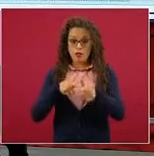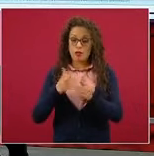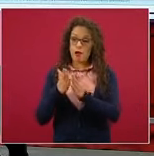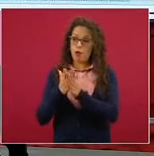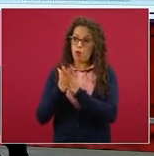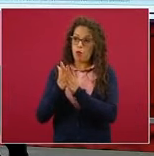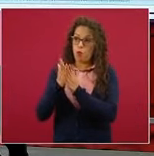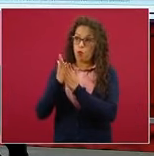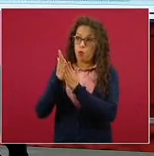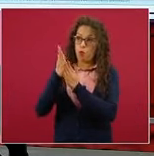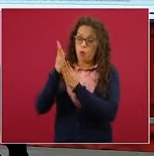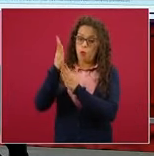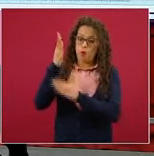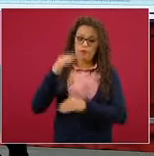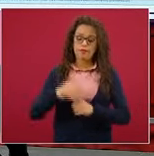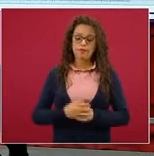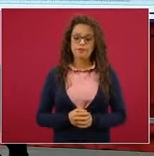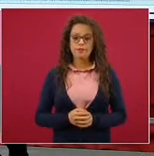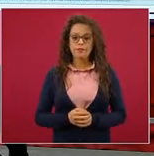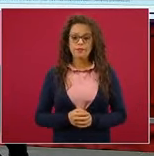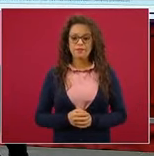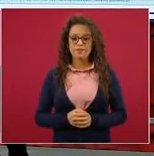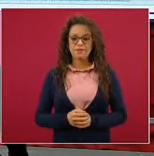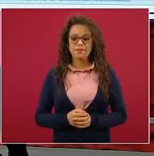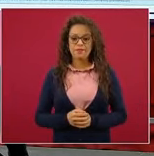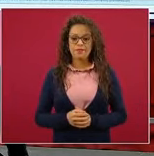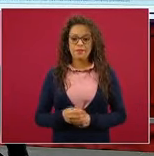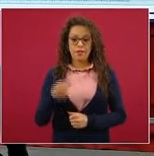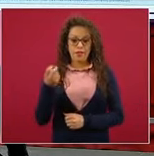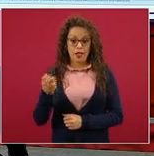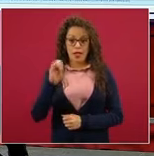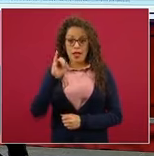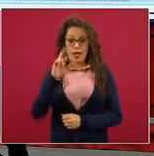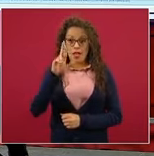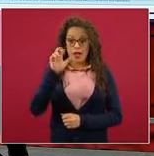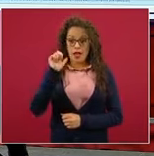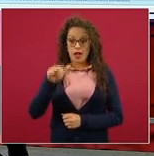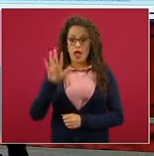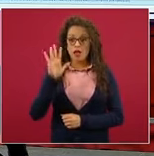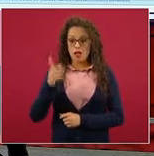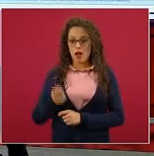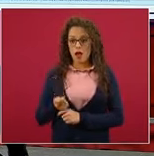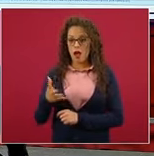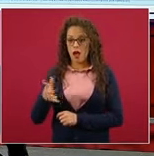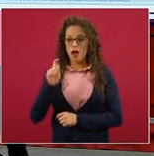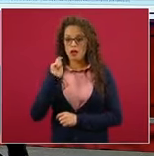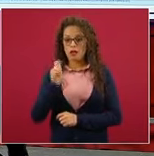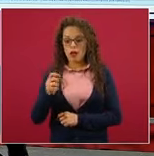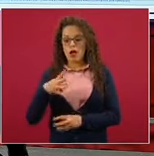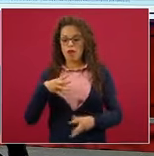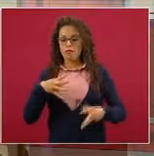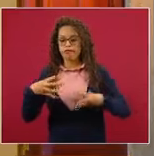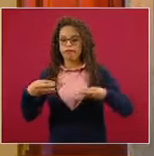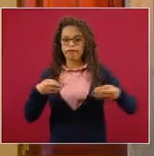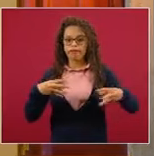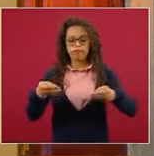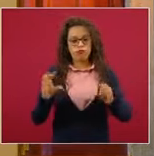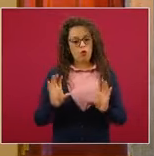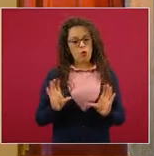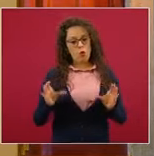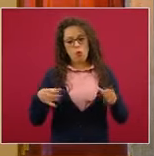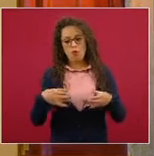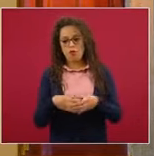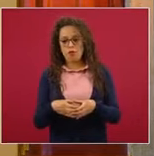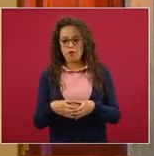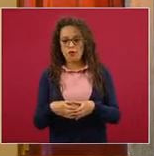curva de manera ascendente. Y en este caso Irán sí está ya clasificada como transmisión comunitaria, que sería como la más